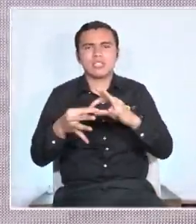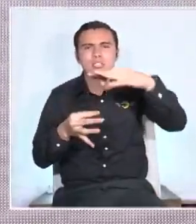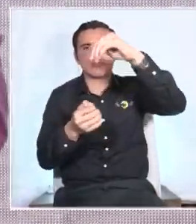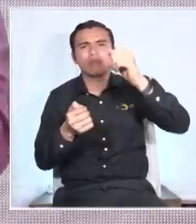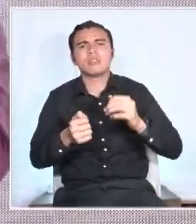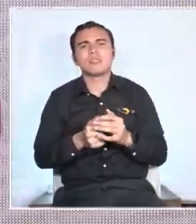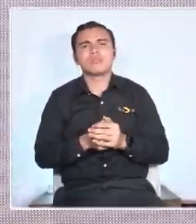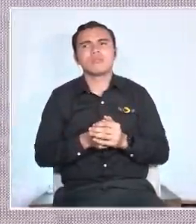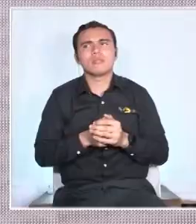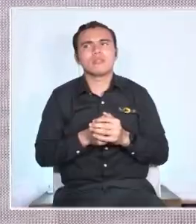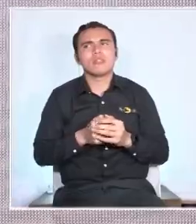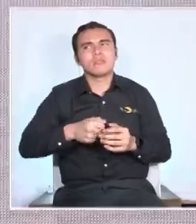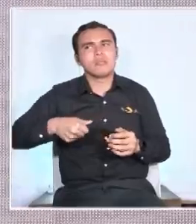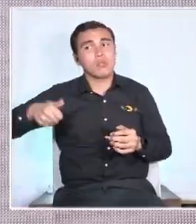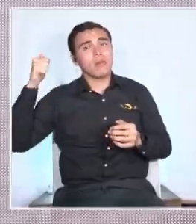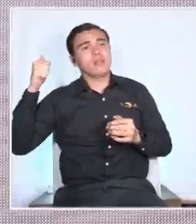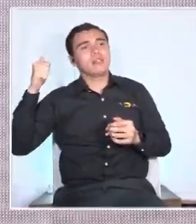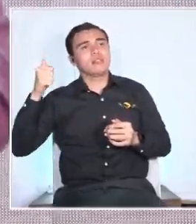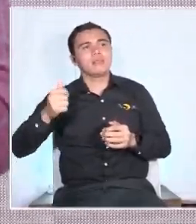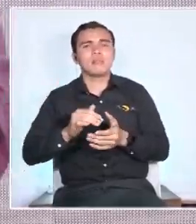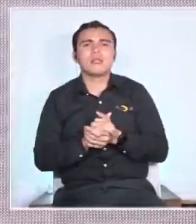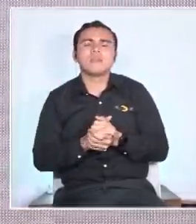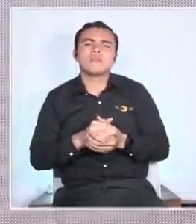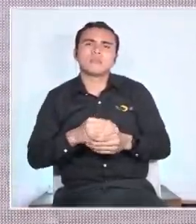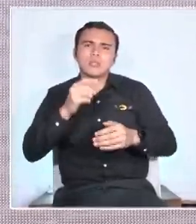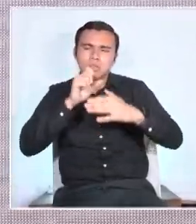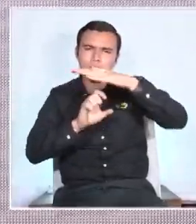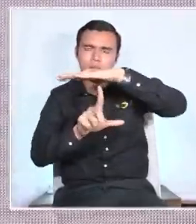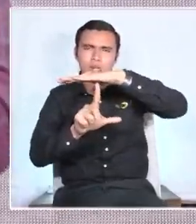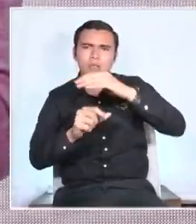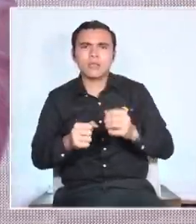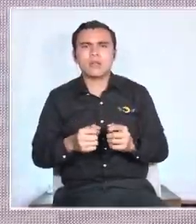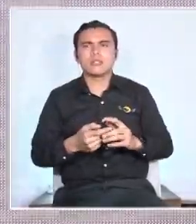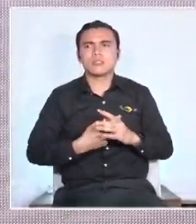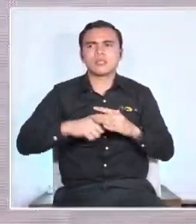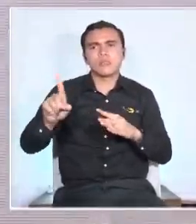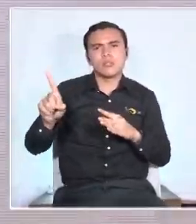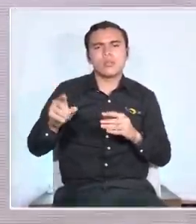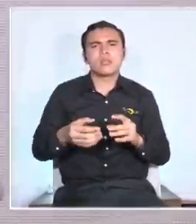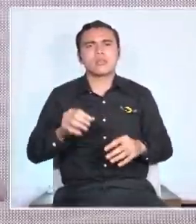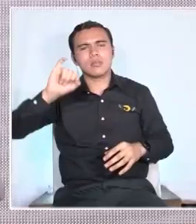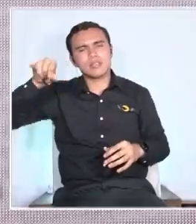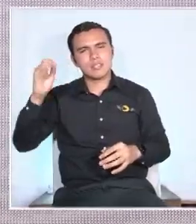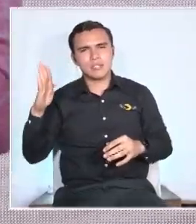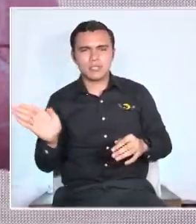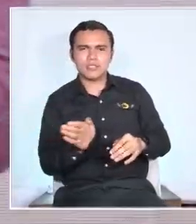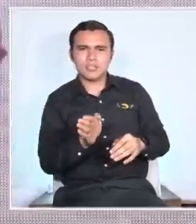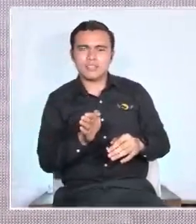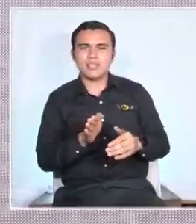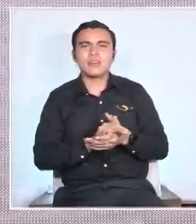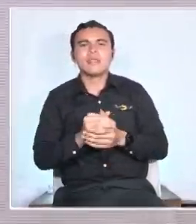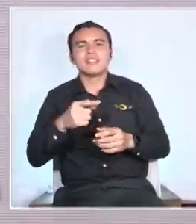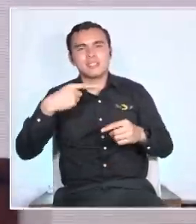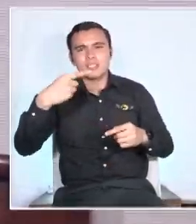cobarde. ¿Están aquí todavía? Elías estaba huyendo porque Jezabel le había mandado un texto: te voy a